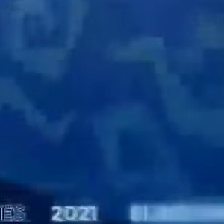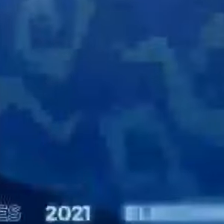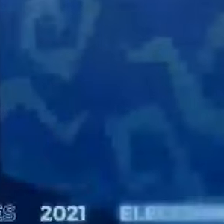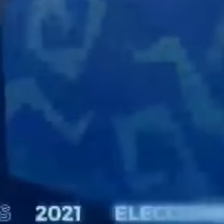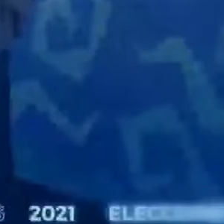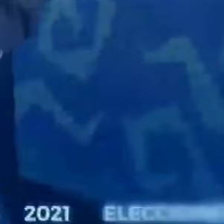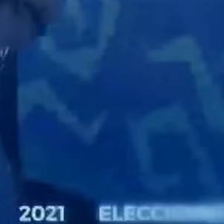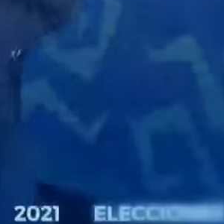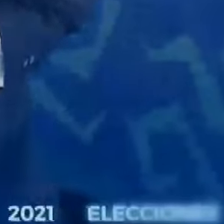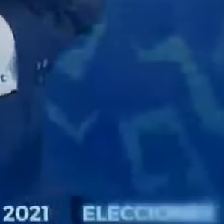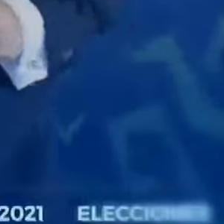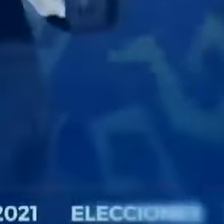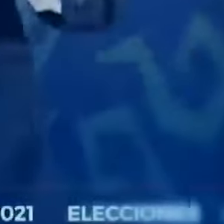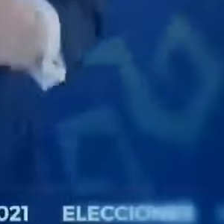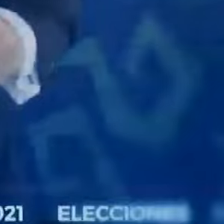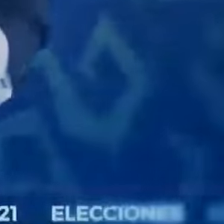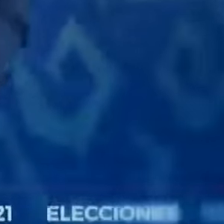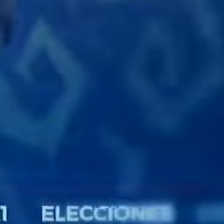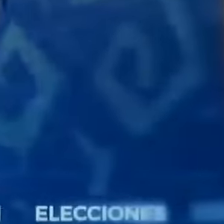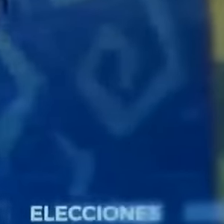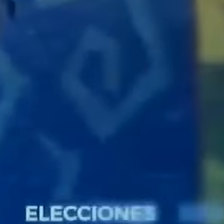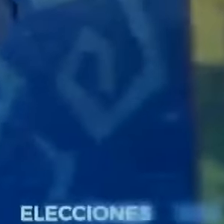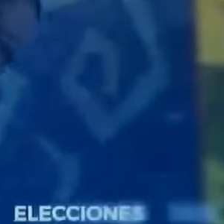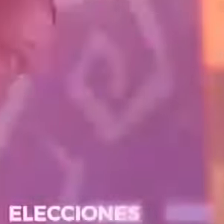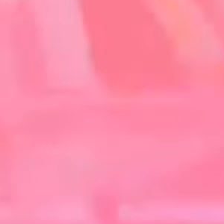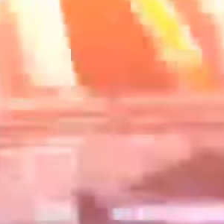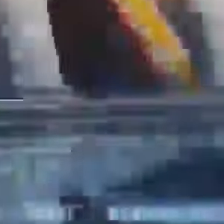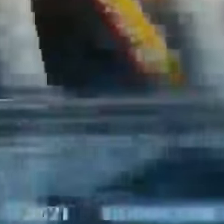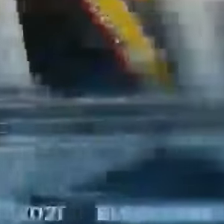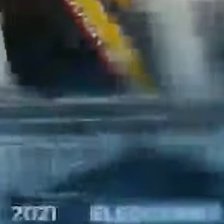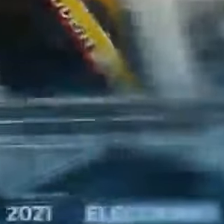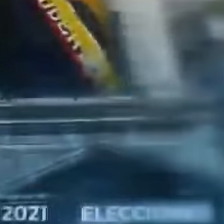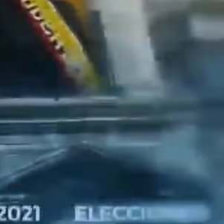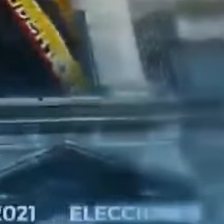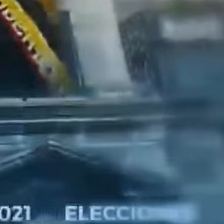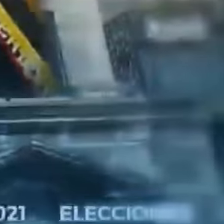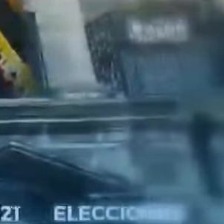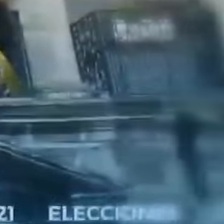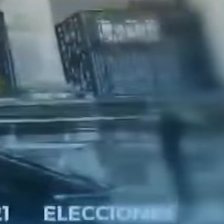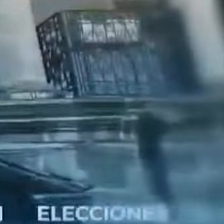Dos candidatos que disputan su llegada aquí, a Carondelé.